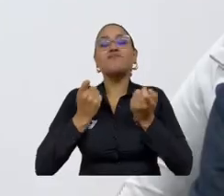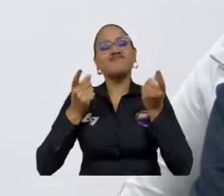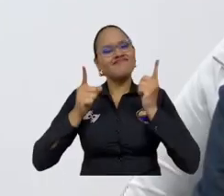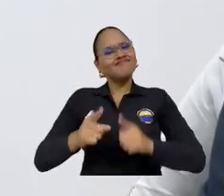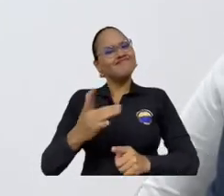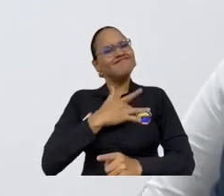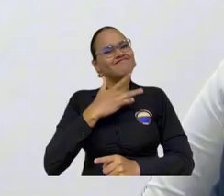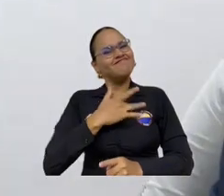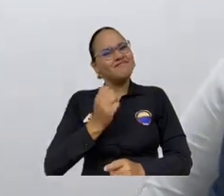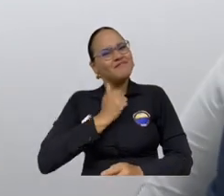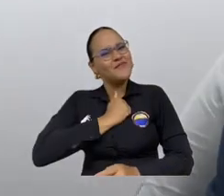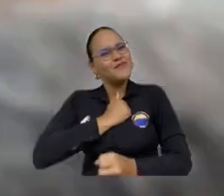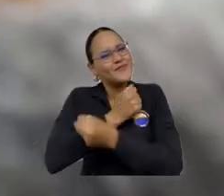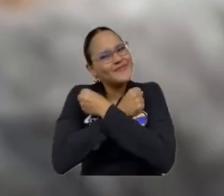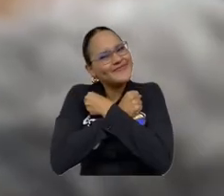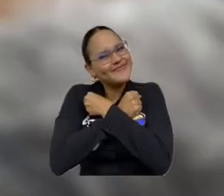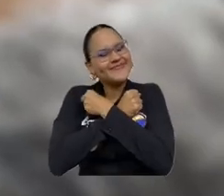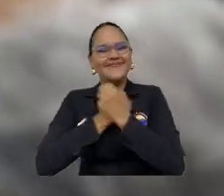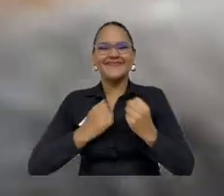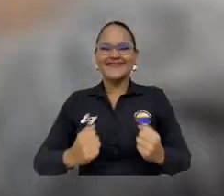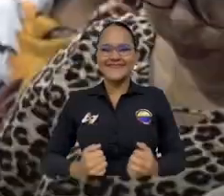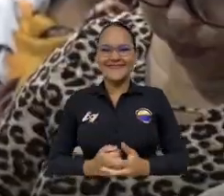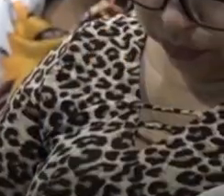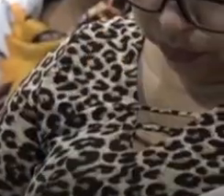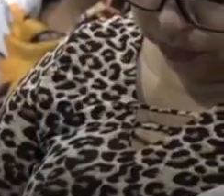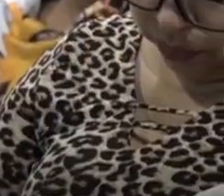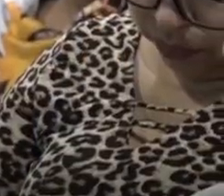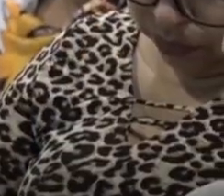además hacia el amor propio.